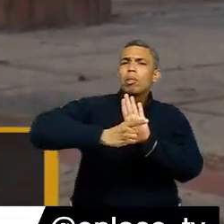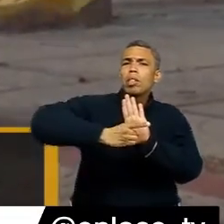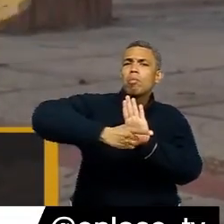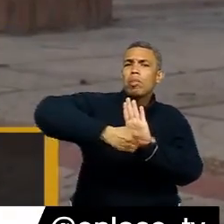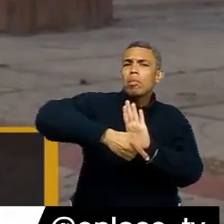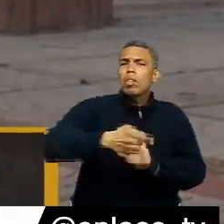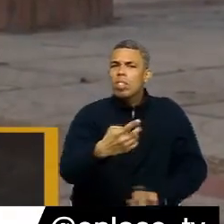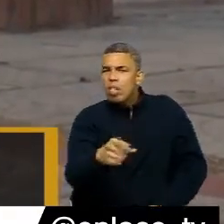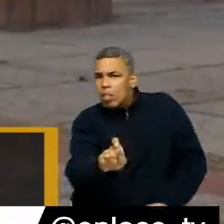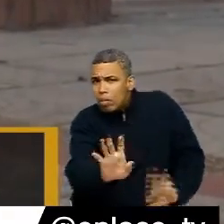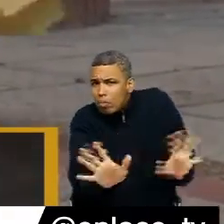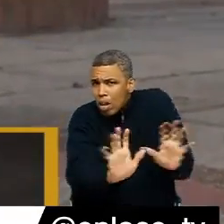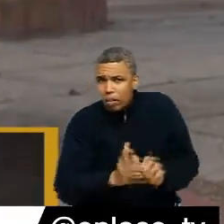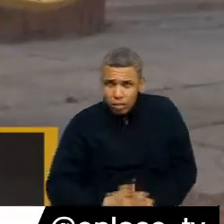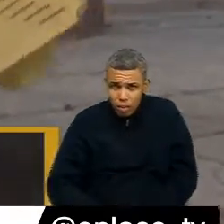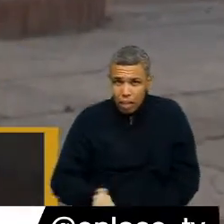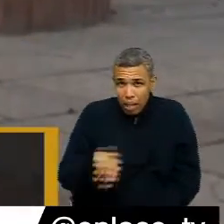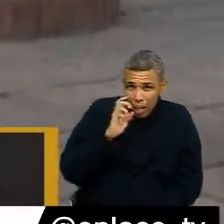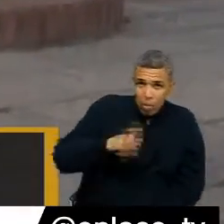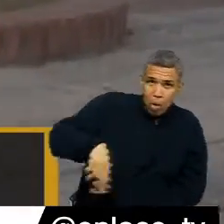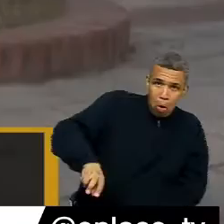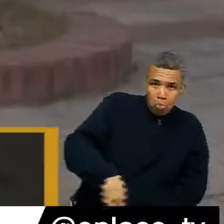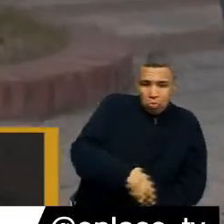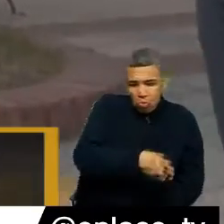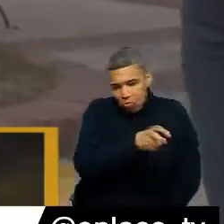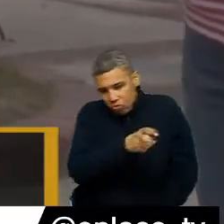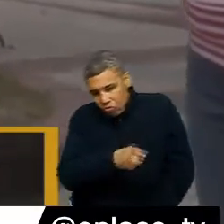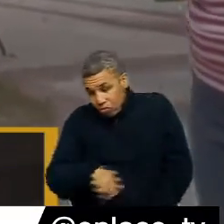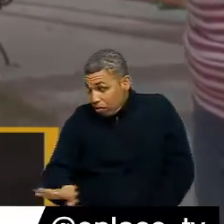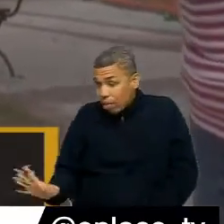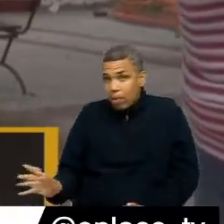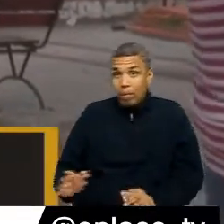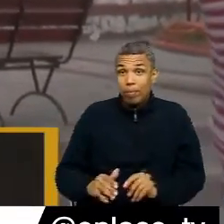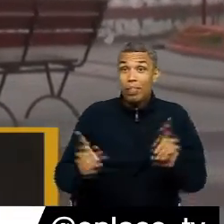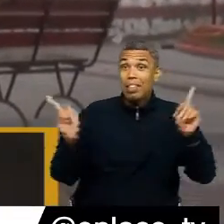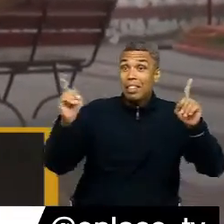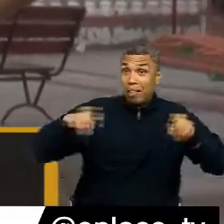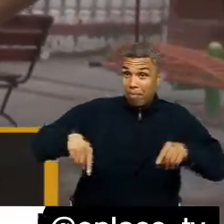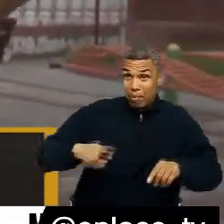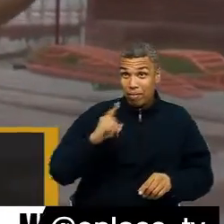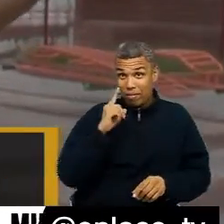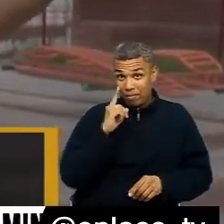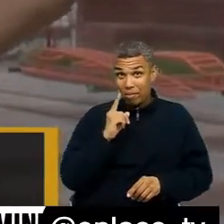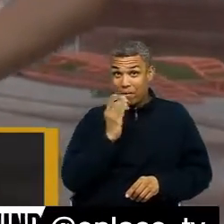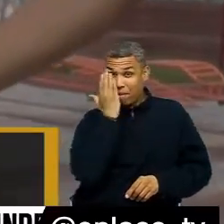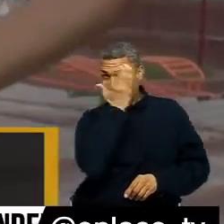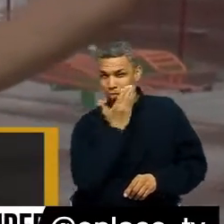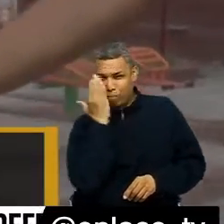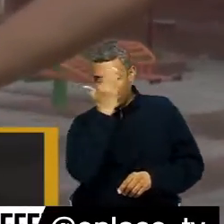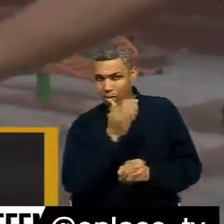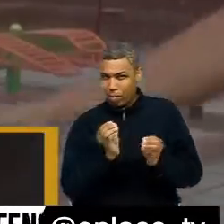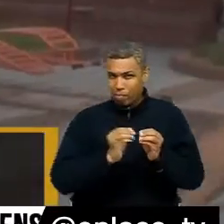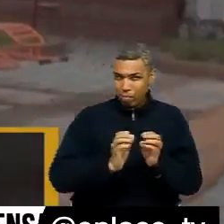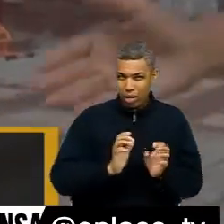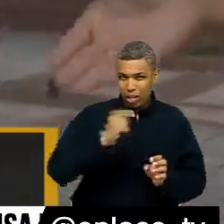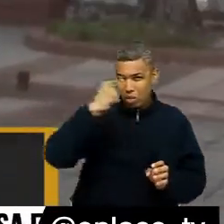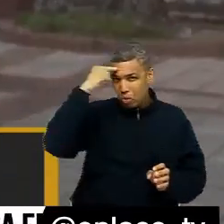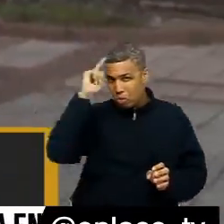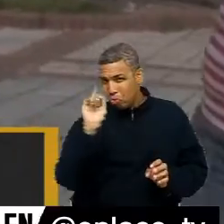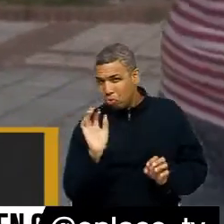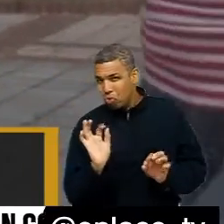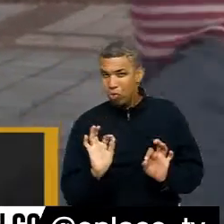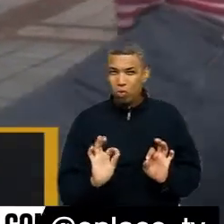más. Y también hicimos la prueba arriba para conocer si requiere de un peso superior